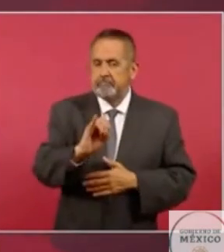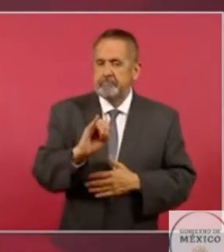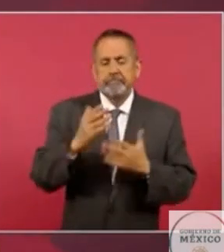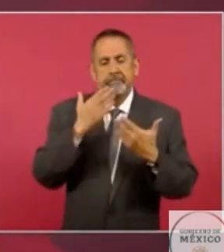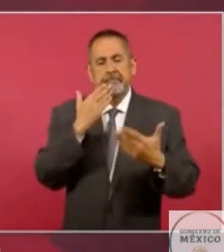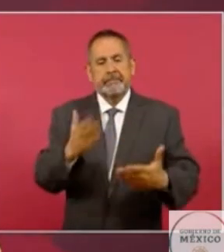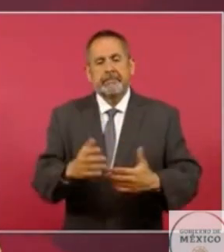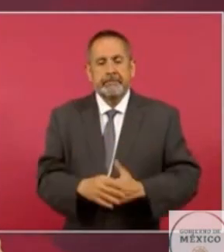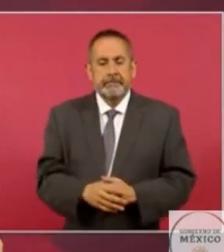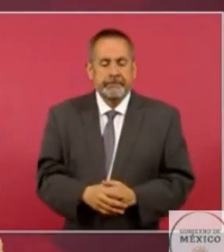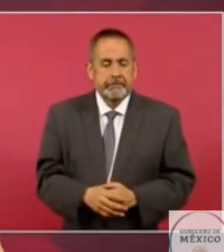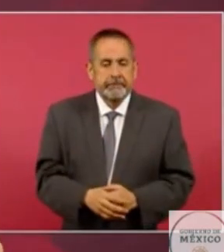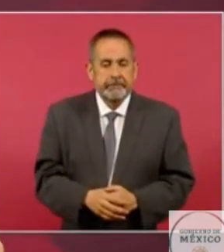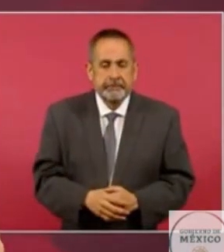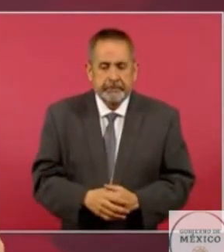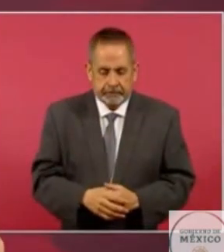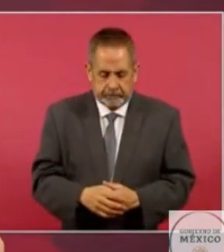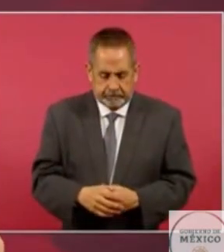sobre todo